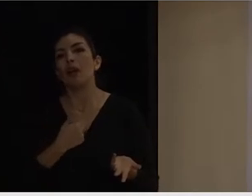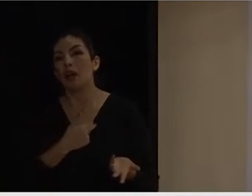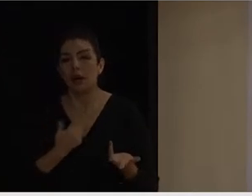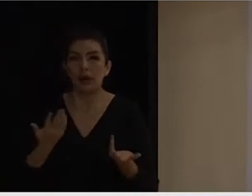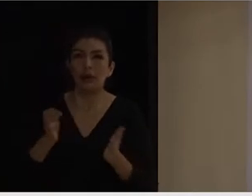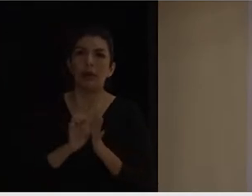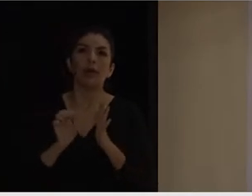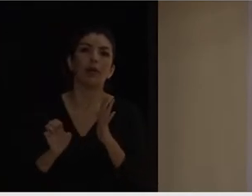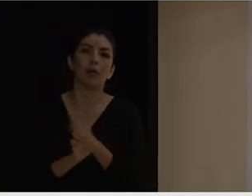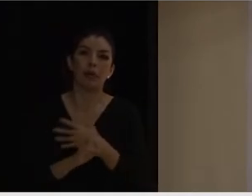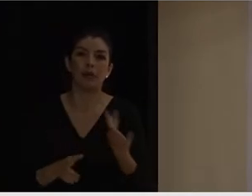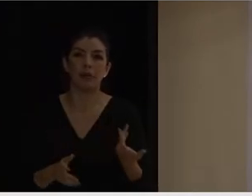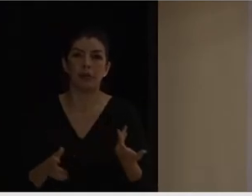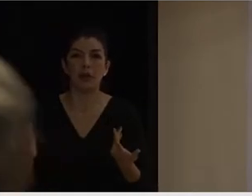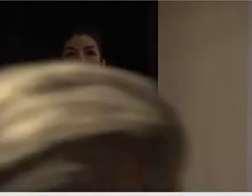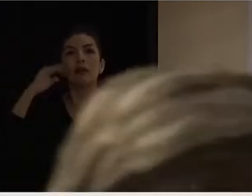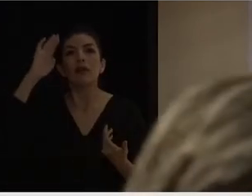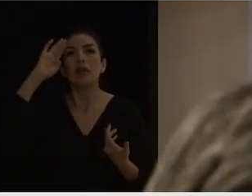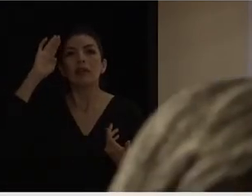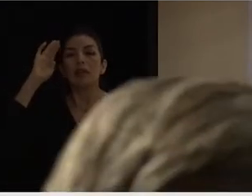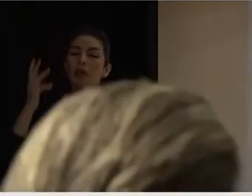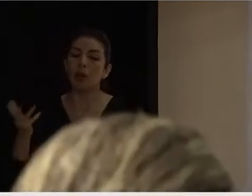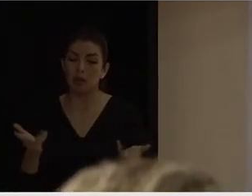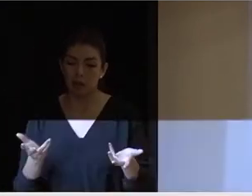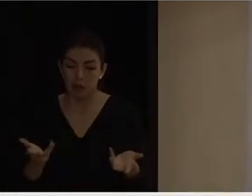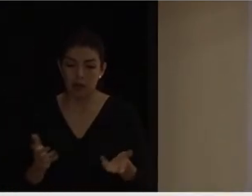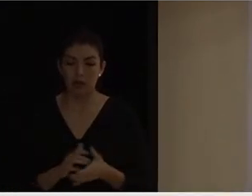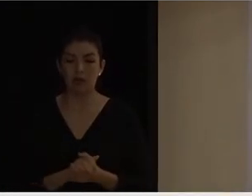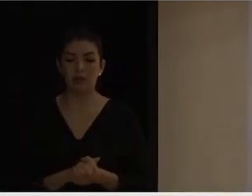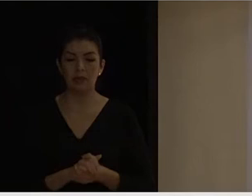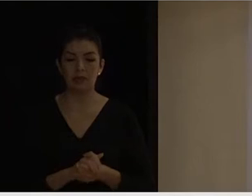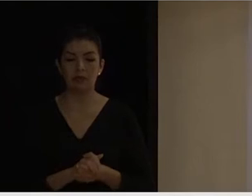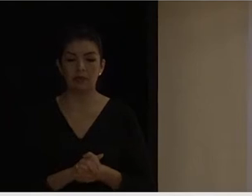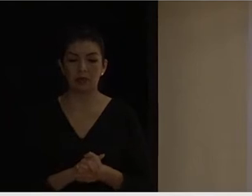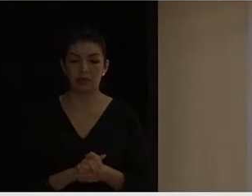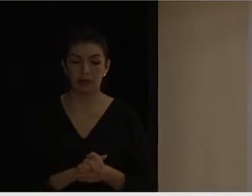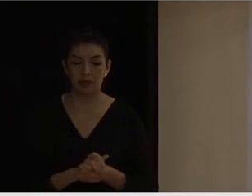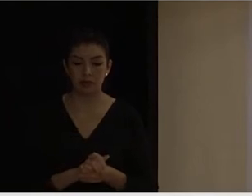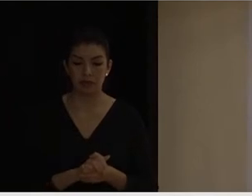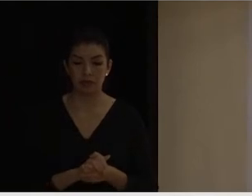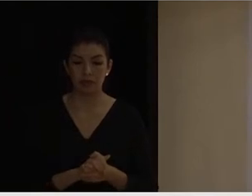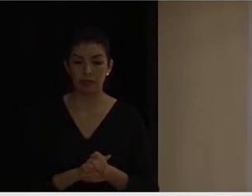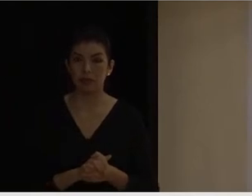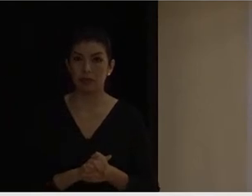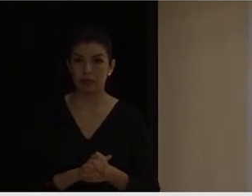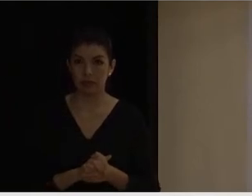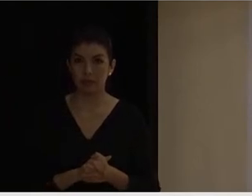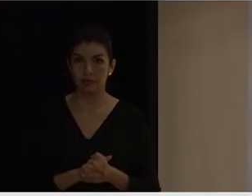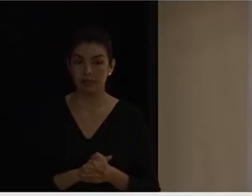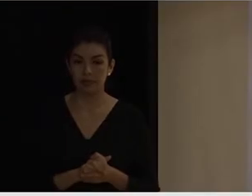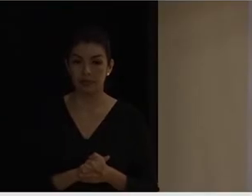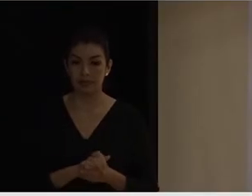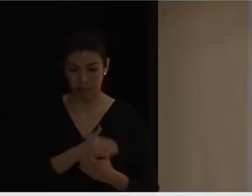a notarse este fenómeno que denominan gentrificación, pues es este aburguesamiento por sustitución de los residentes en cierto sector urbano,